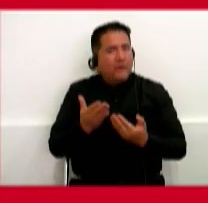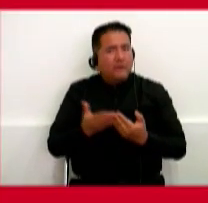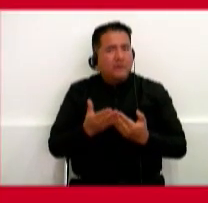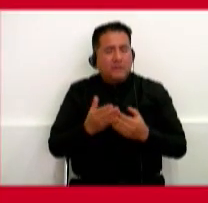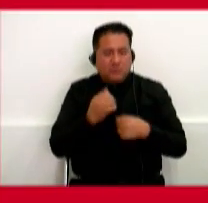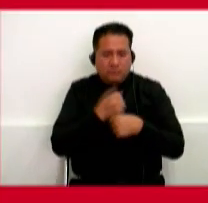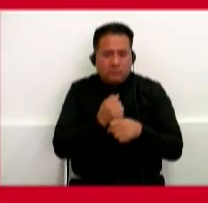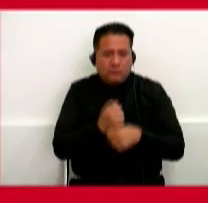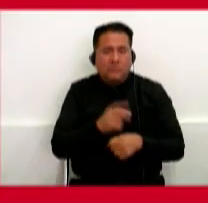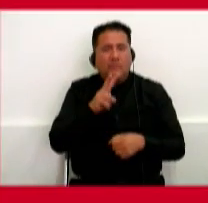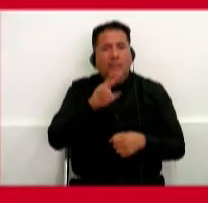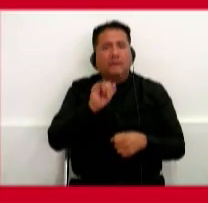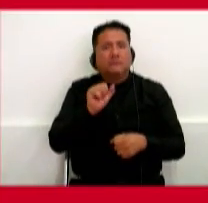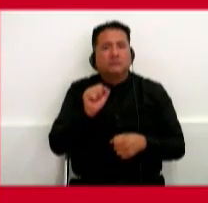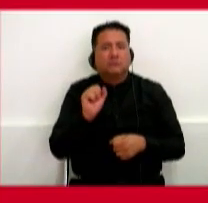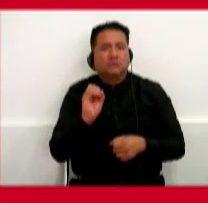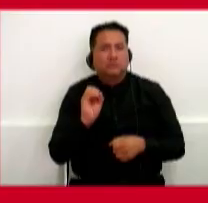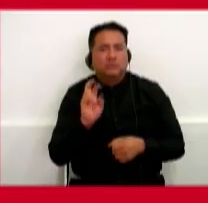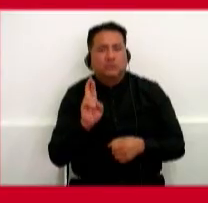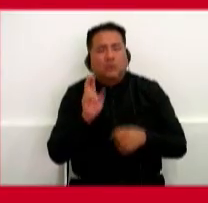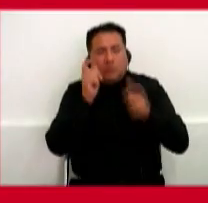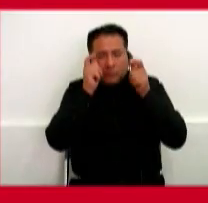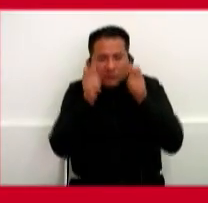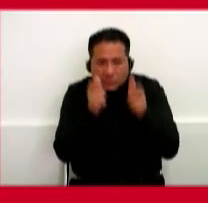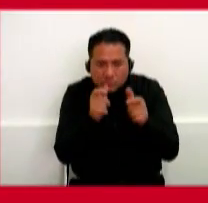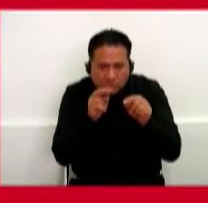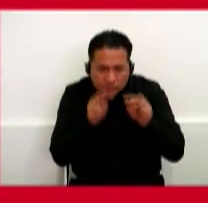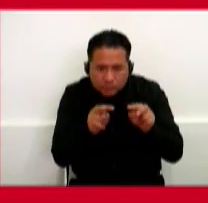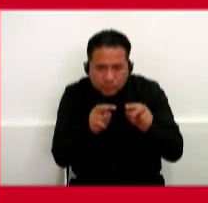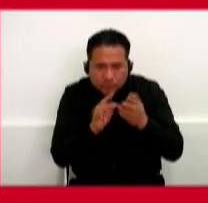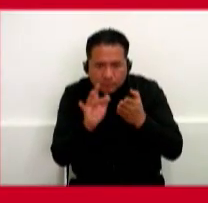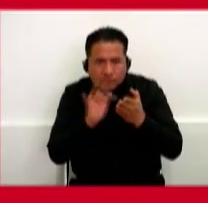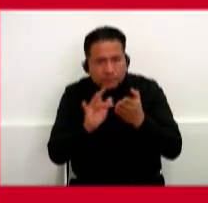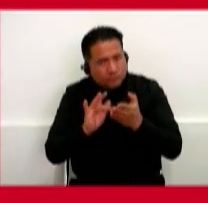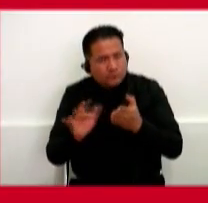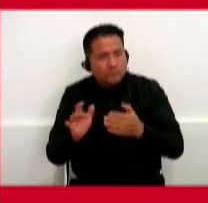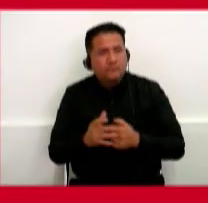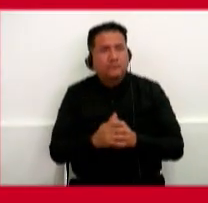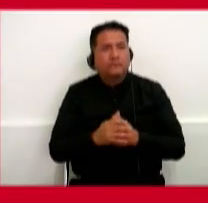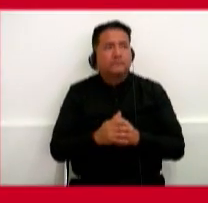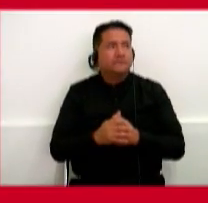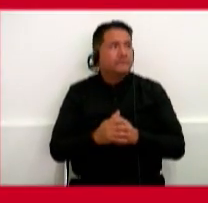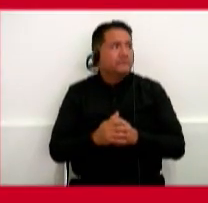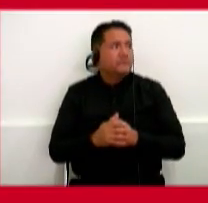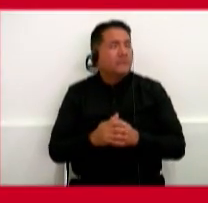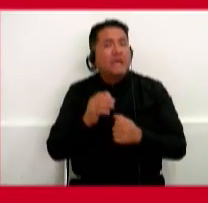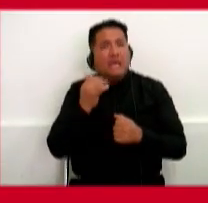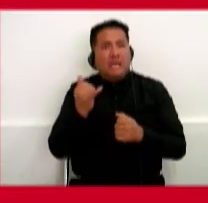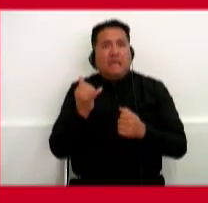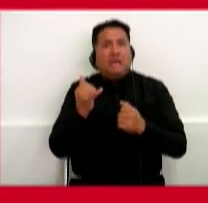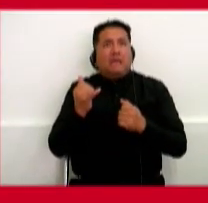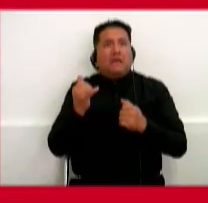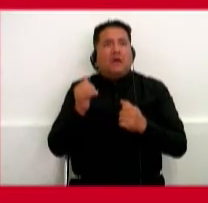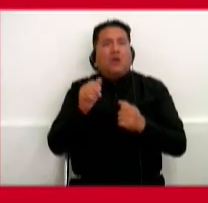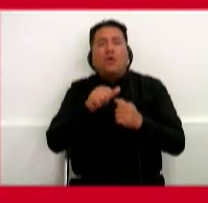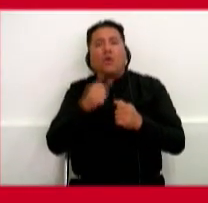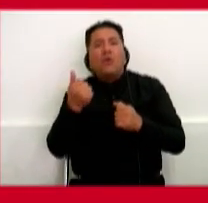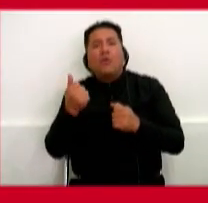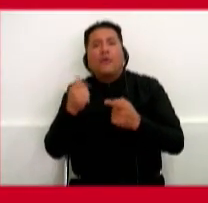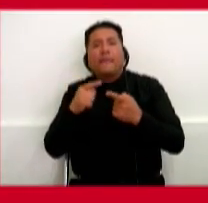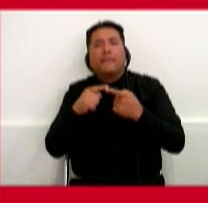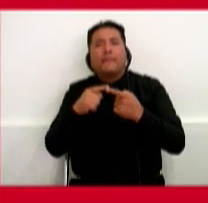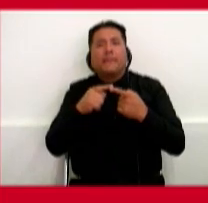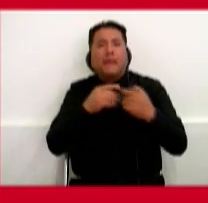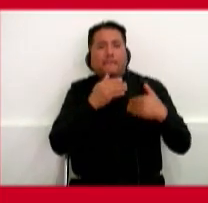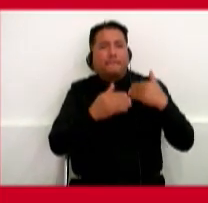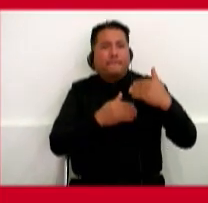visor. Por otro lado viene otro tipo de información, la información que genera otra área de Antamina, que son los responsables en el